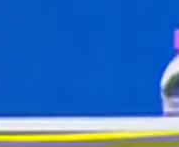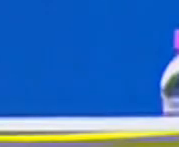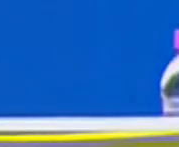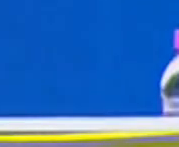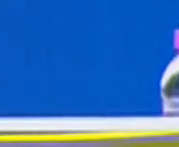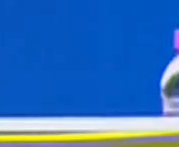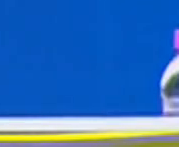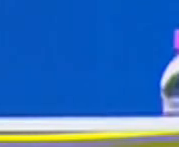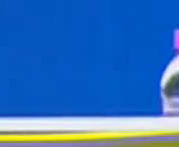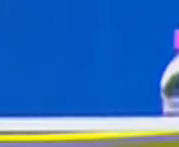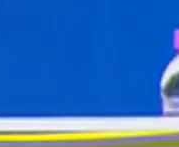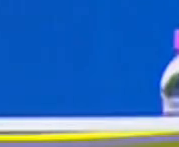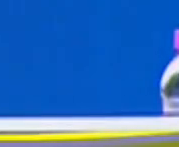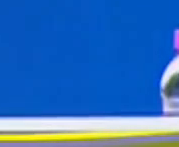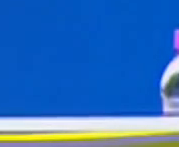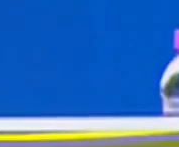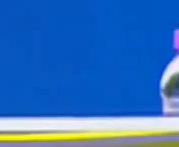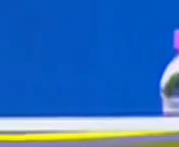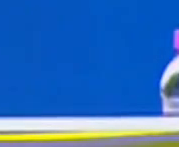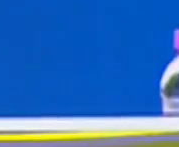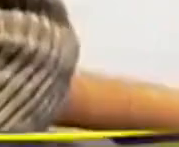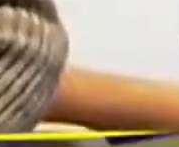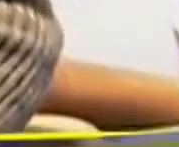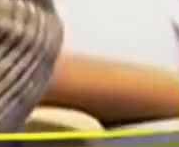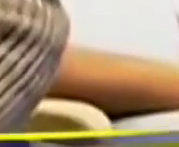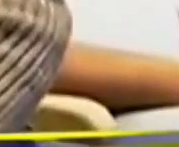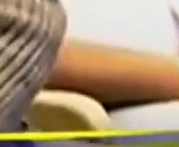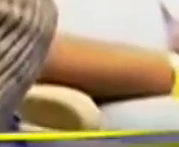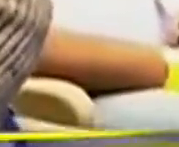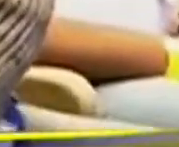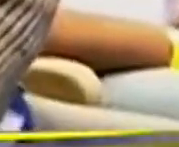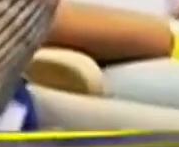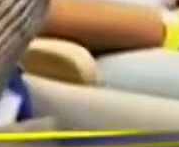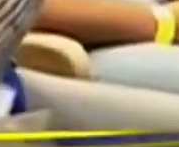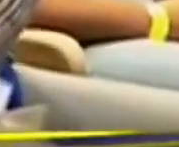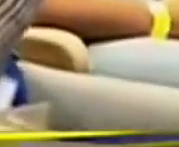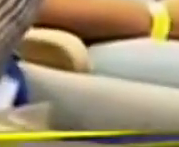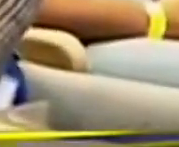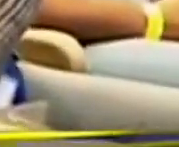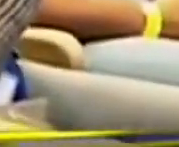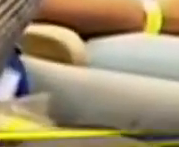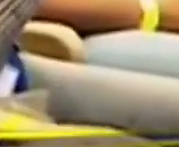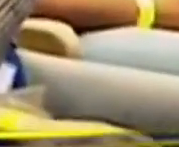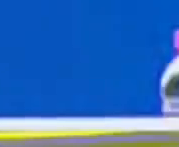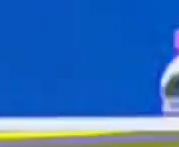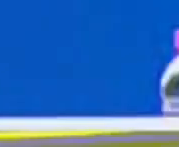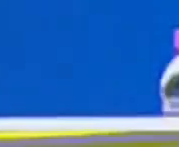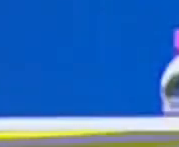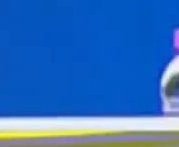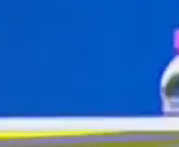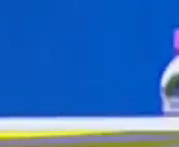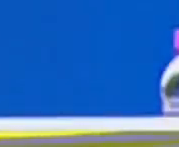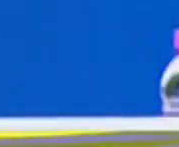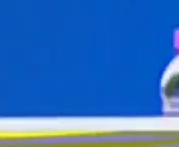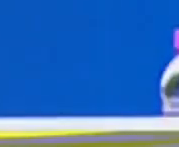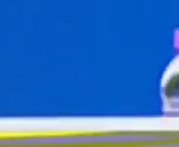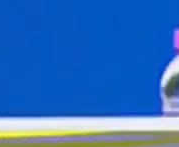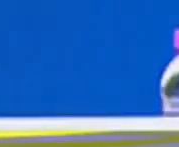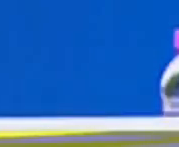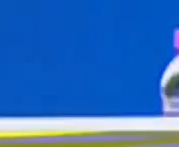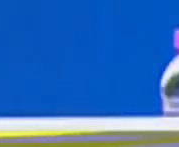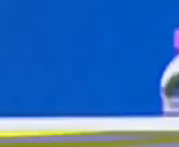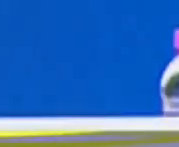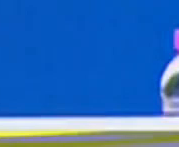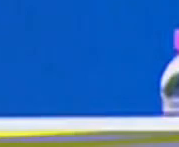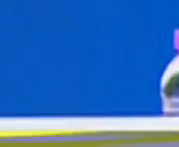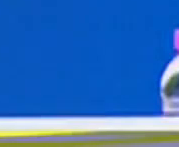un pensamiento que hoy por hoy es la respuesta ante una globalización,